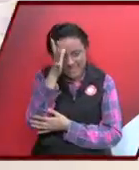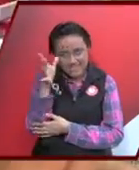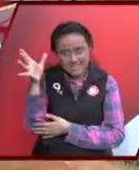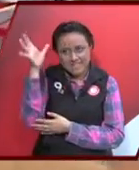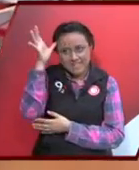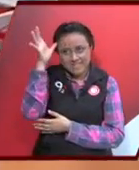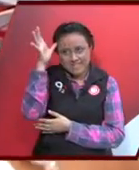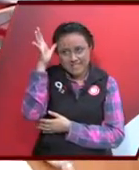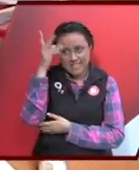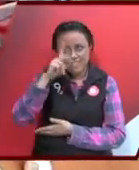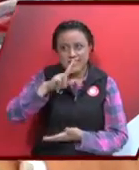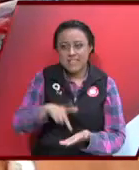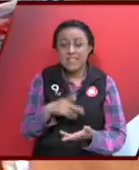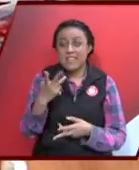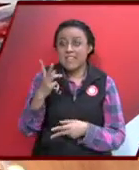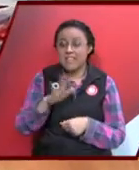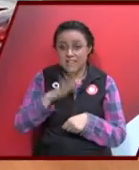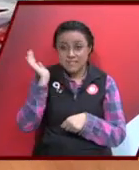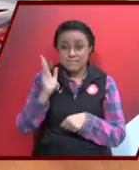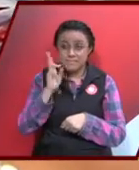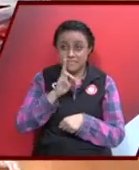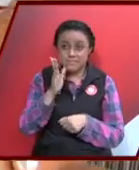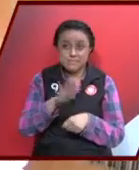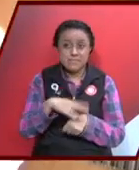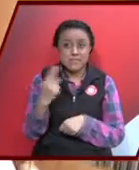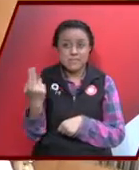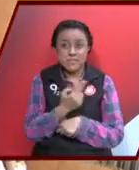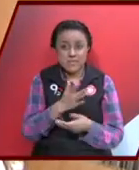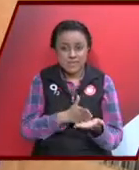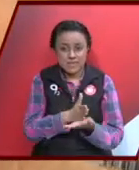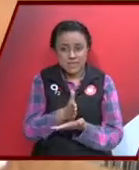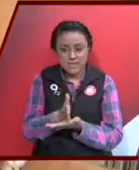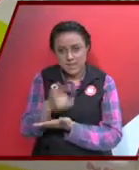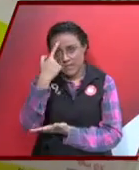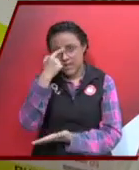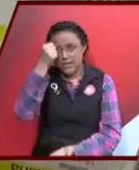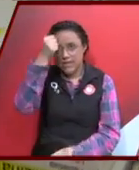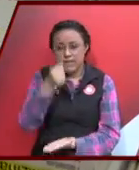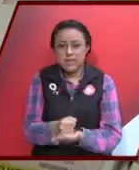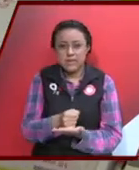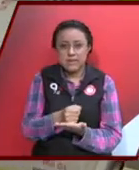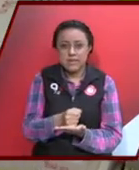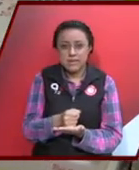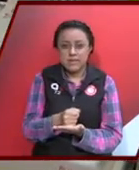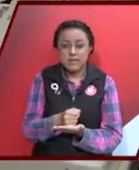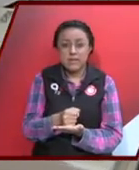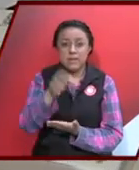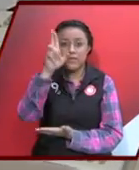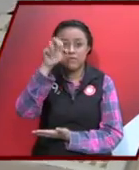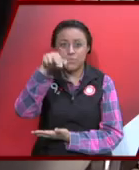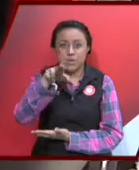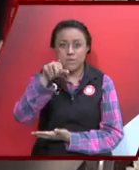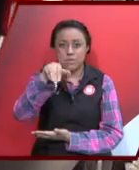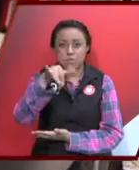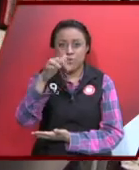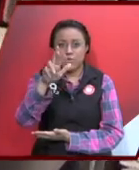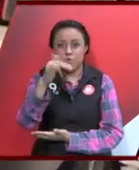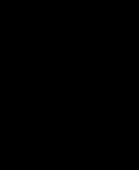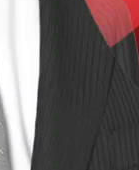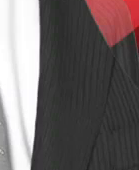así como una vez más llegamos a quienes más lo necesitan. Para quien corresponda, Rubén Monroy.